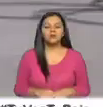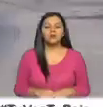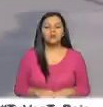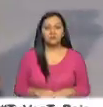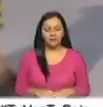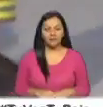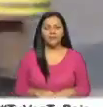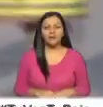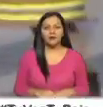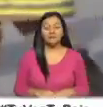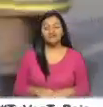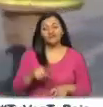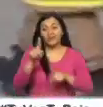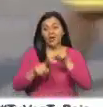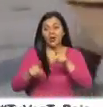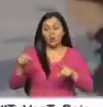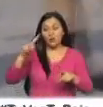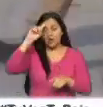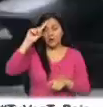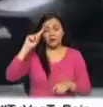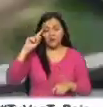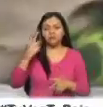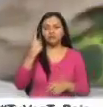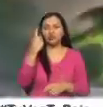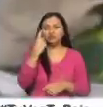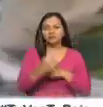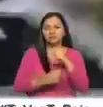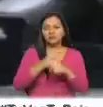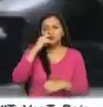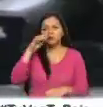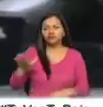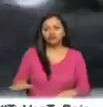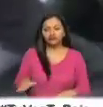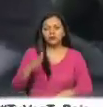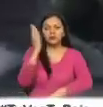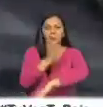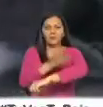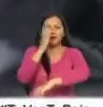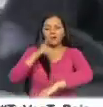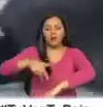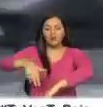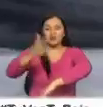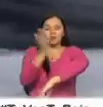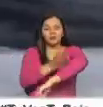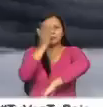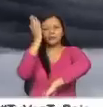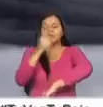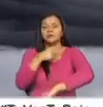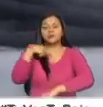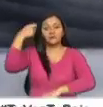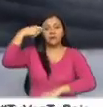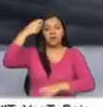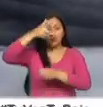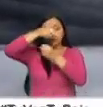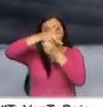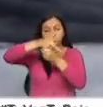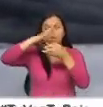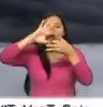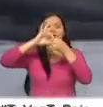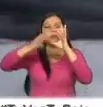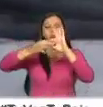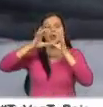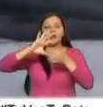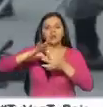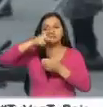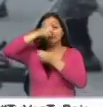médicos. Entre los heridos hay un niño de 11 años con graves heridas en su pierna. El equipo de video que pertenece a la transmisión oficial de los